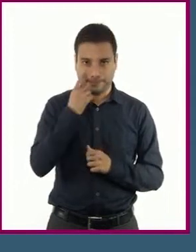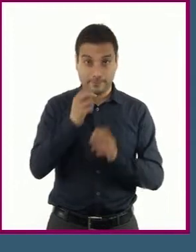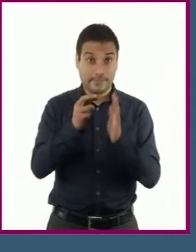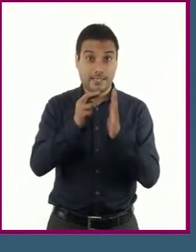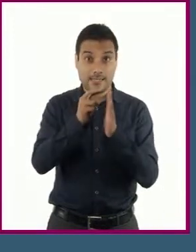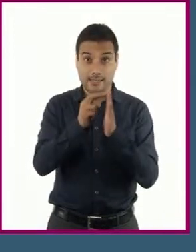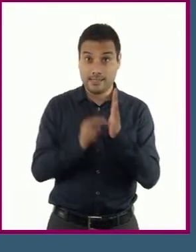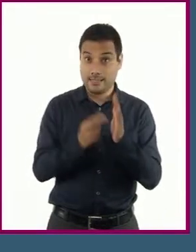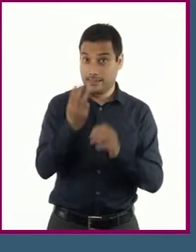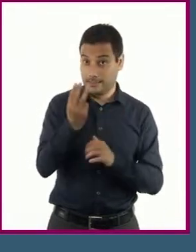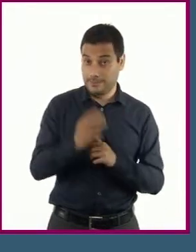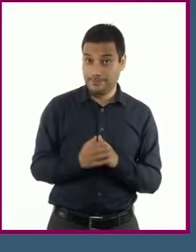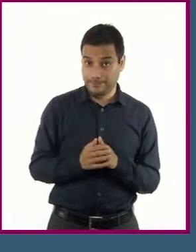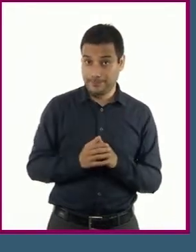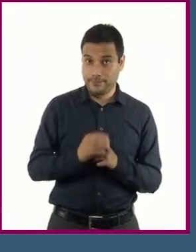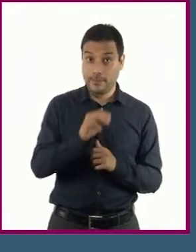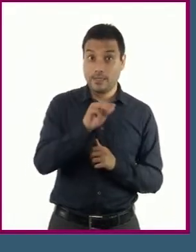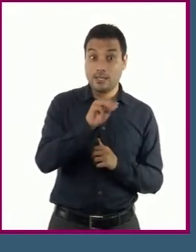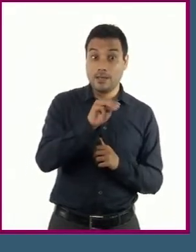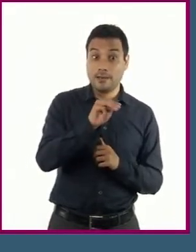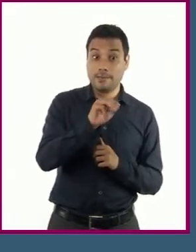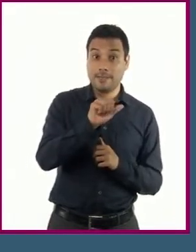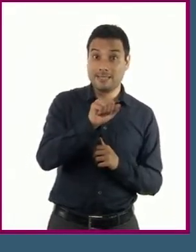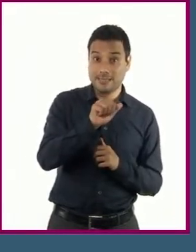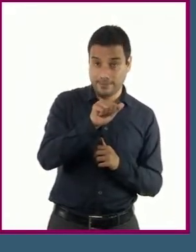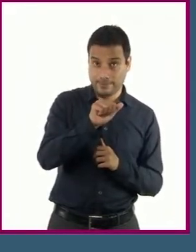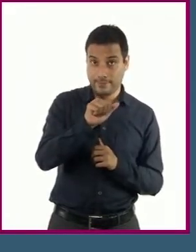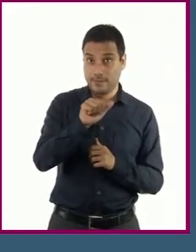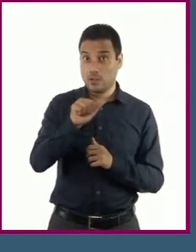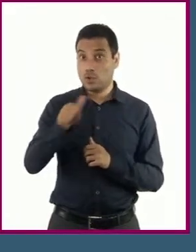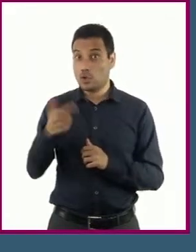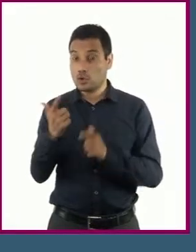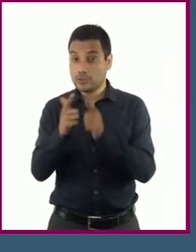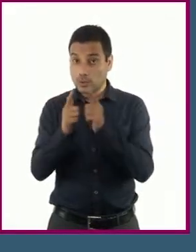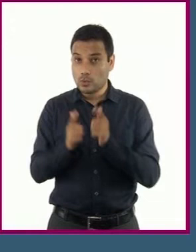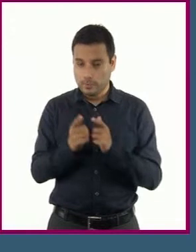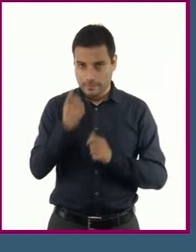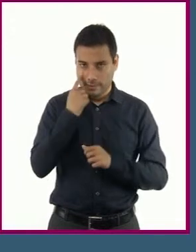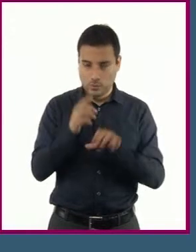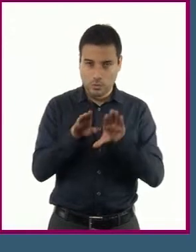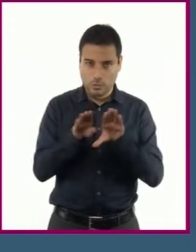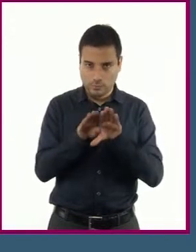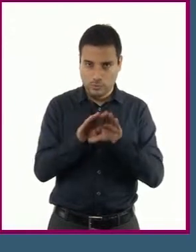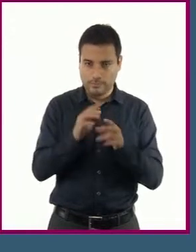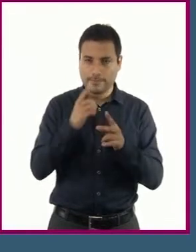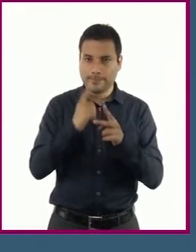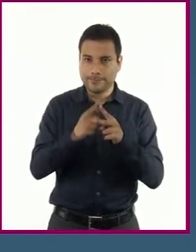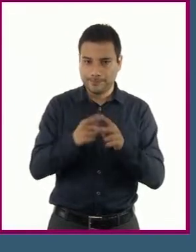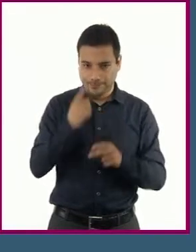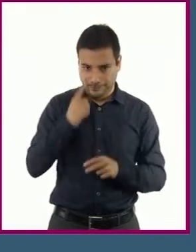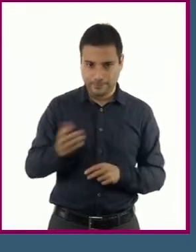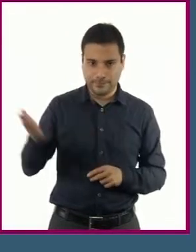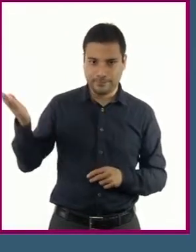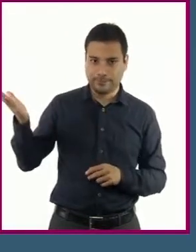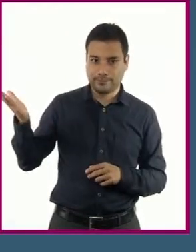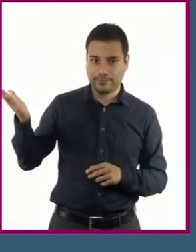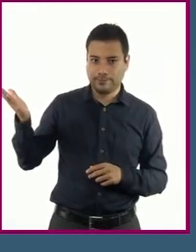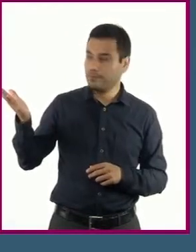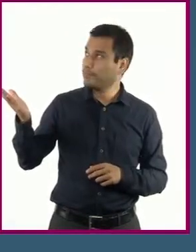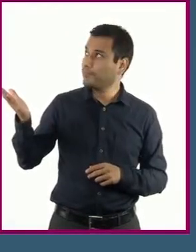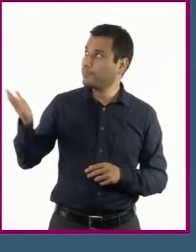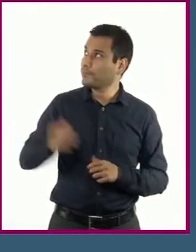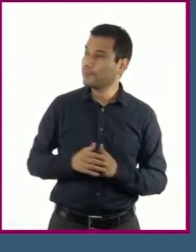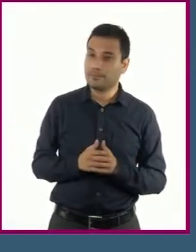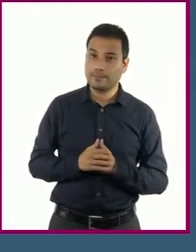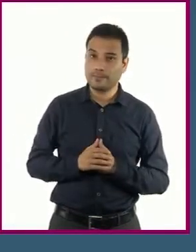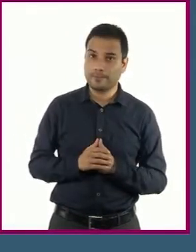relaciona la masa y las docenas de bombones es factor de conversión por 35 gramos de bombones entre